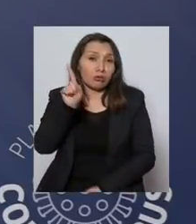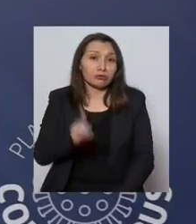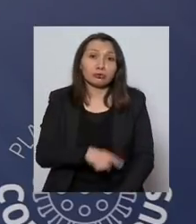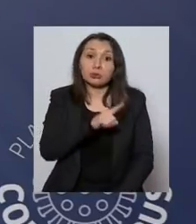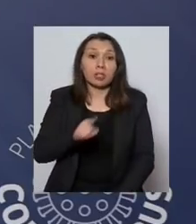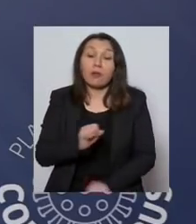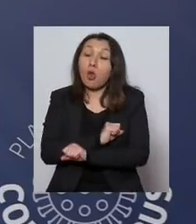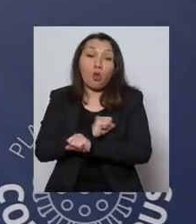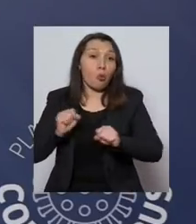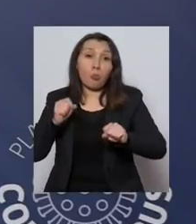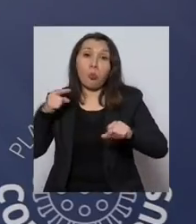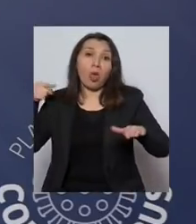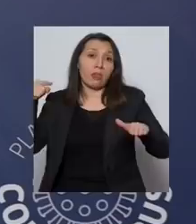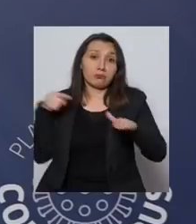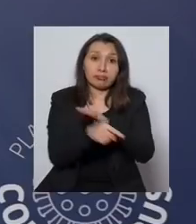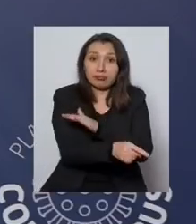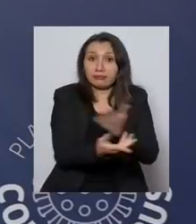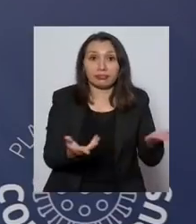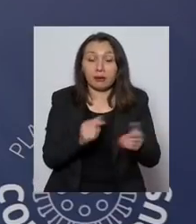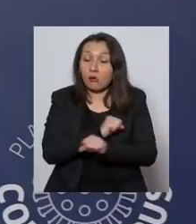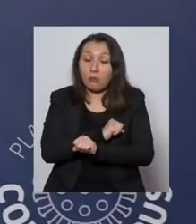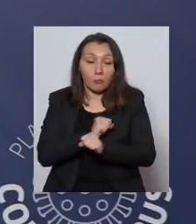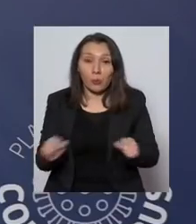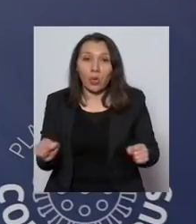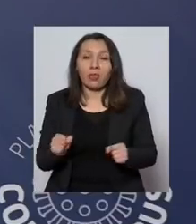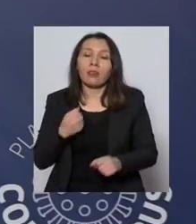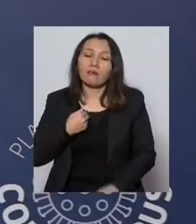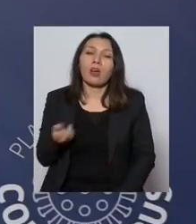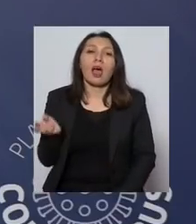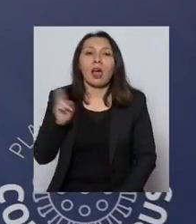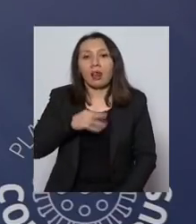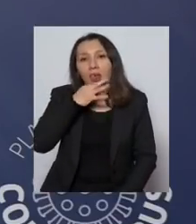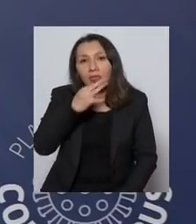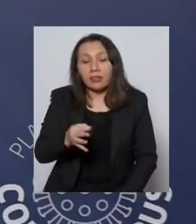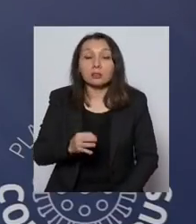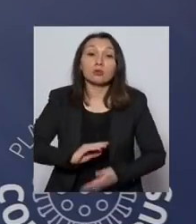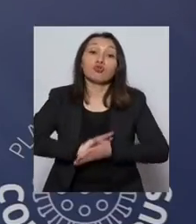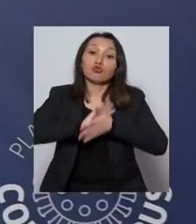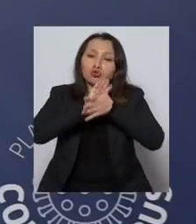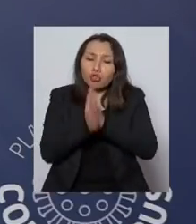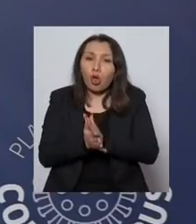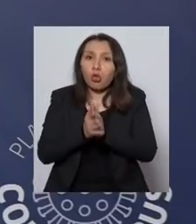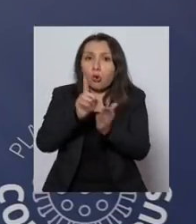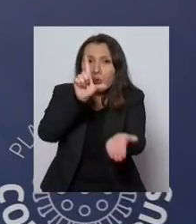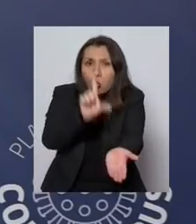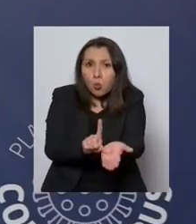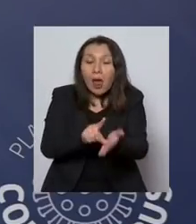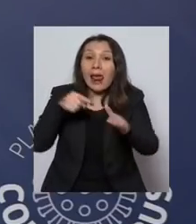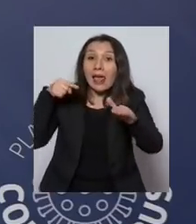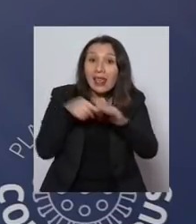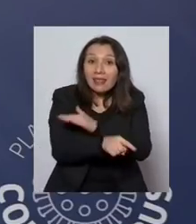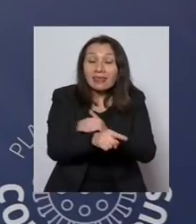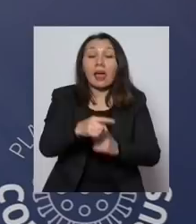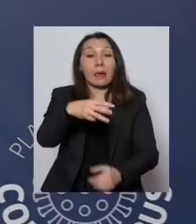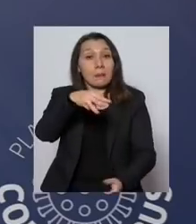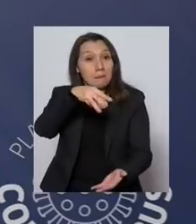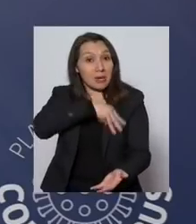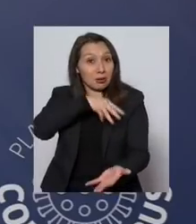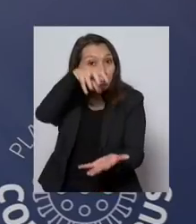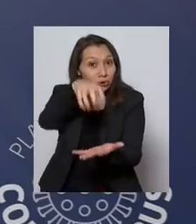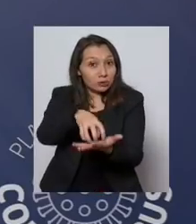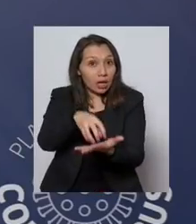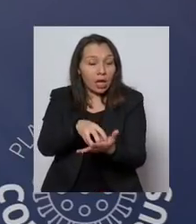inservible porque no van a poder cruzar. Y vamos a estar, insisto, en todos los puntos de entrada de la región